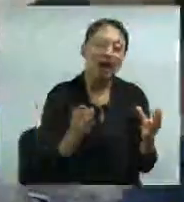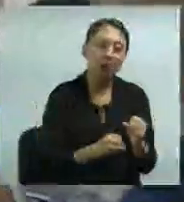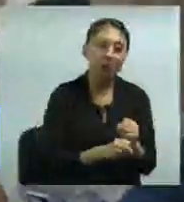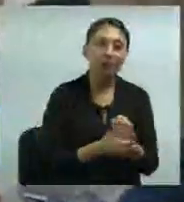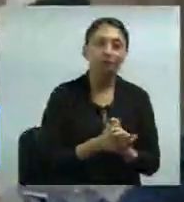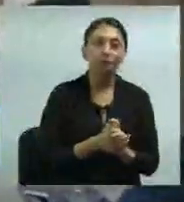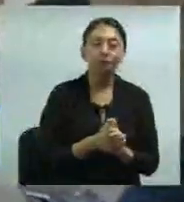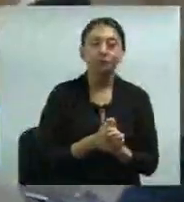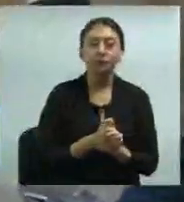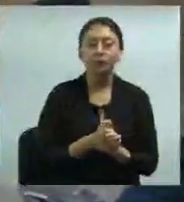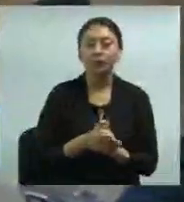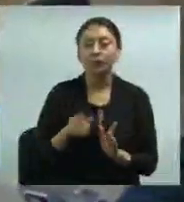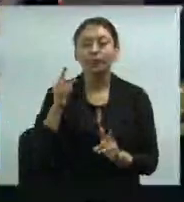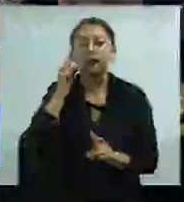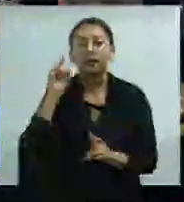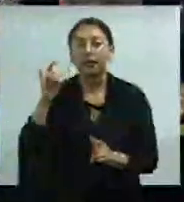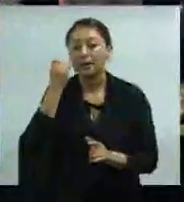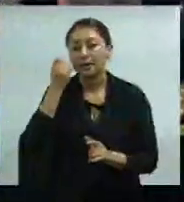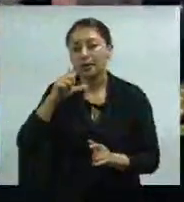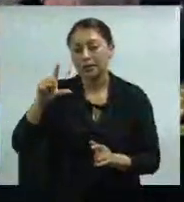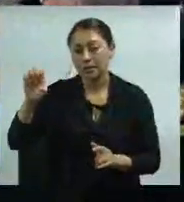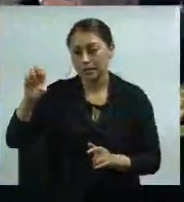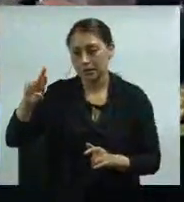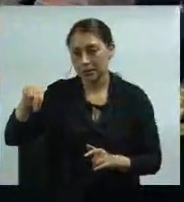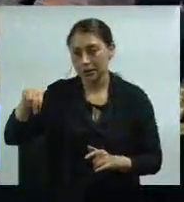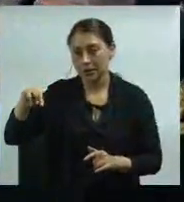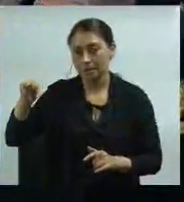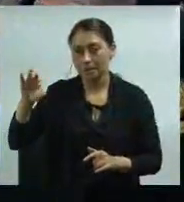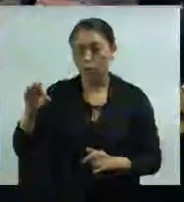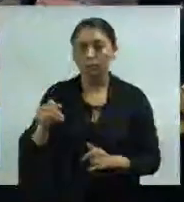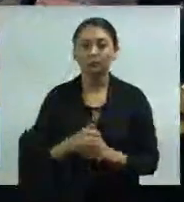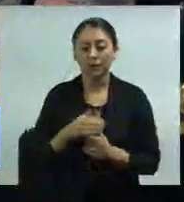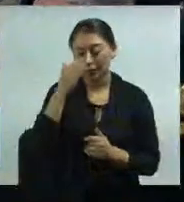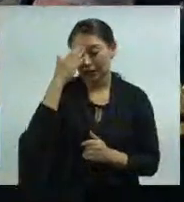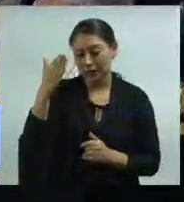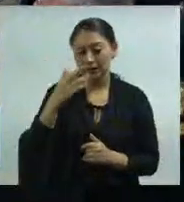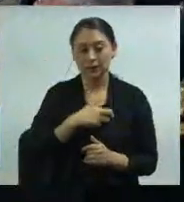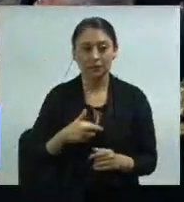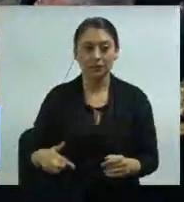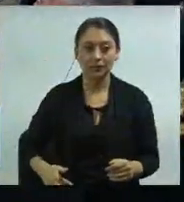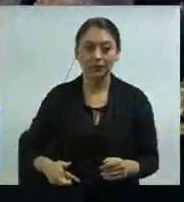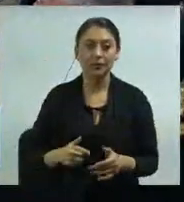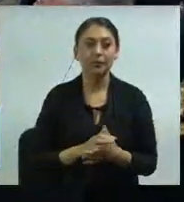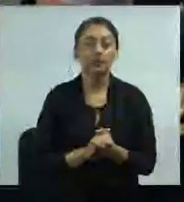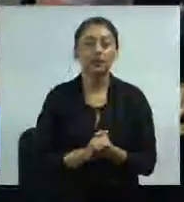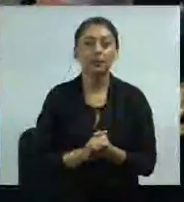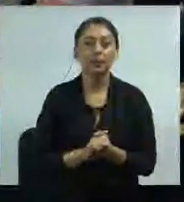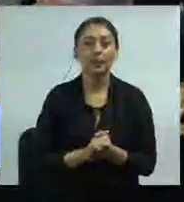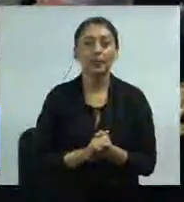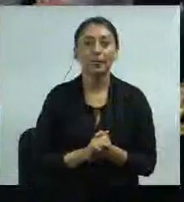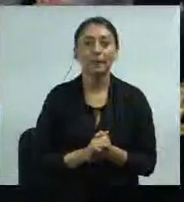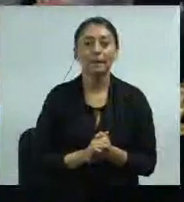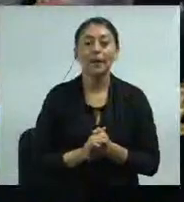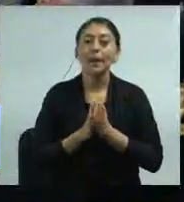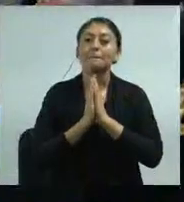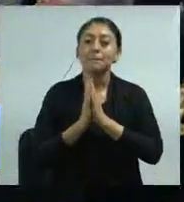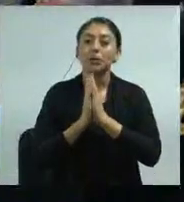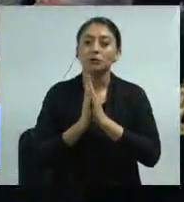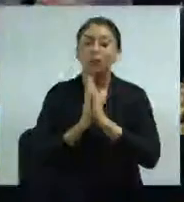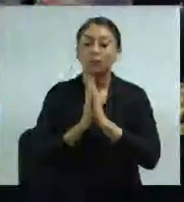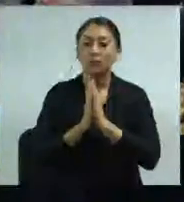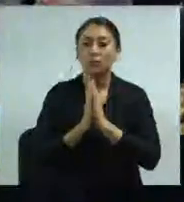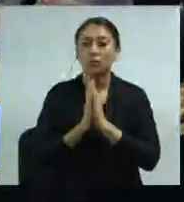Tiene la palabra el diputado Guillermo Cifuentes. Gracias, presidente. Solamente para pedirle el favor de que si se